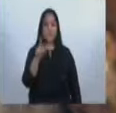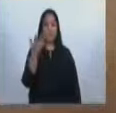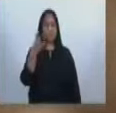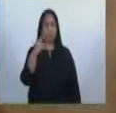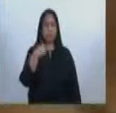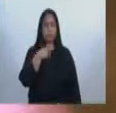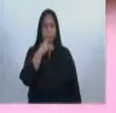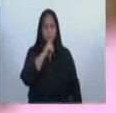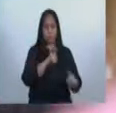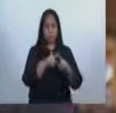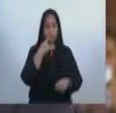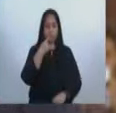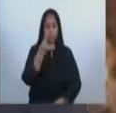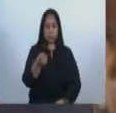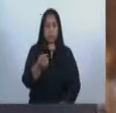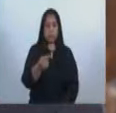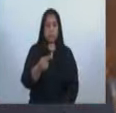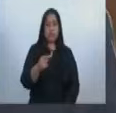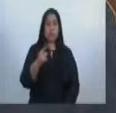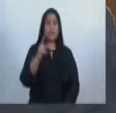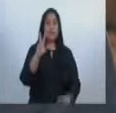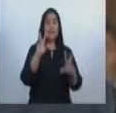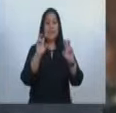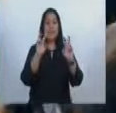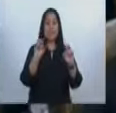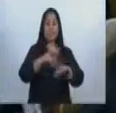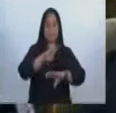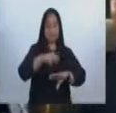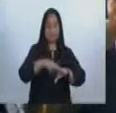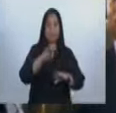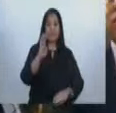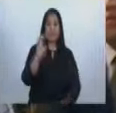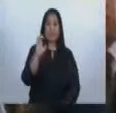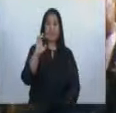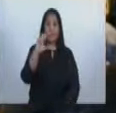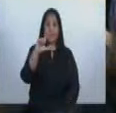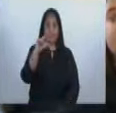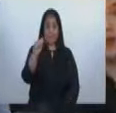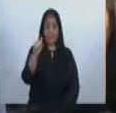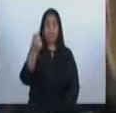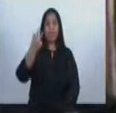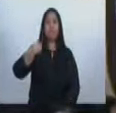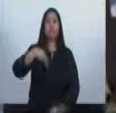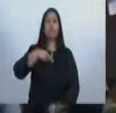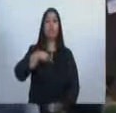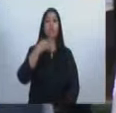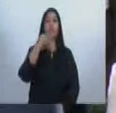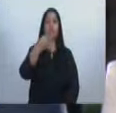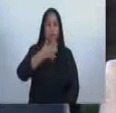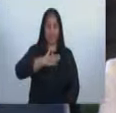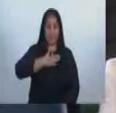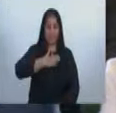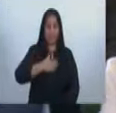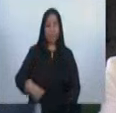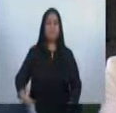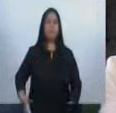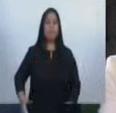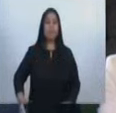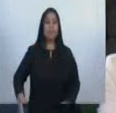del fondo Nacional de becas eh nuestro futuro es el nombre que tiene nosotros ya identificamos